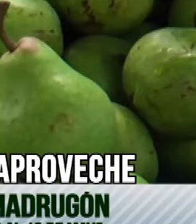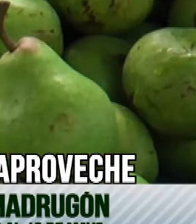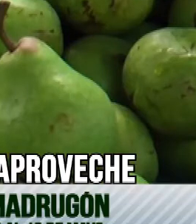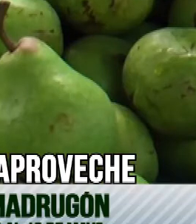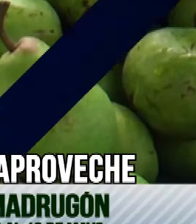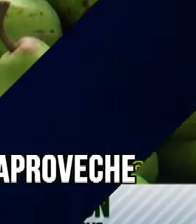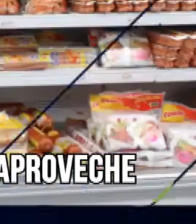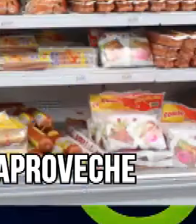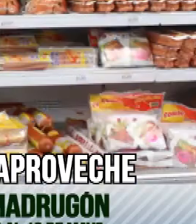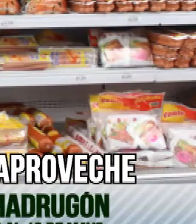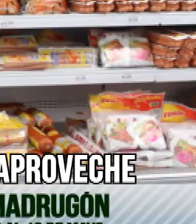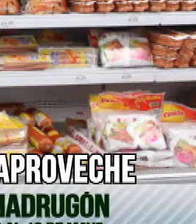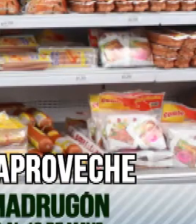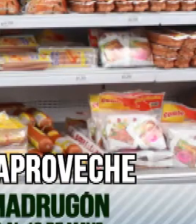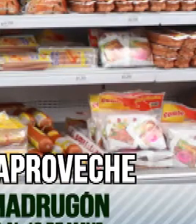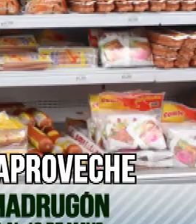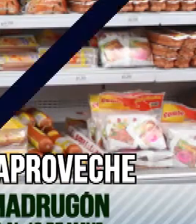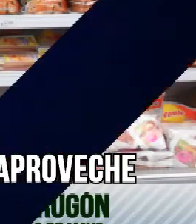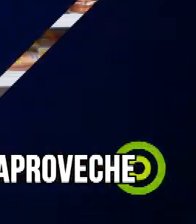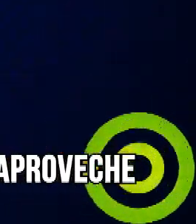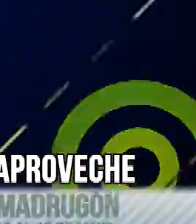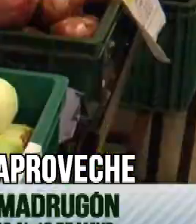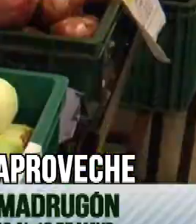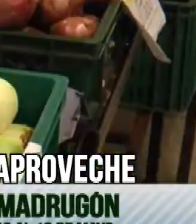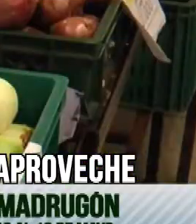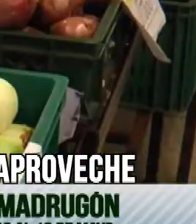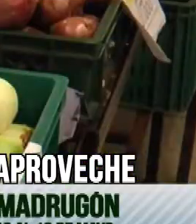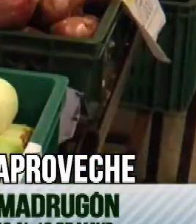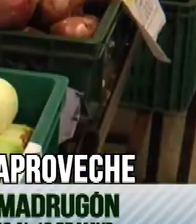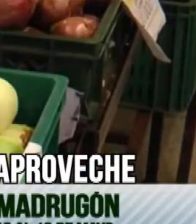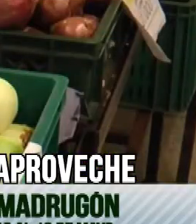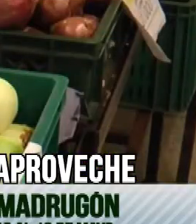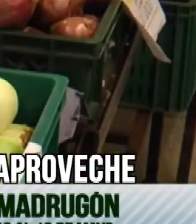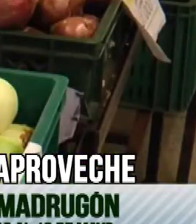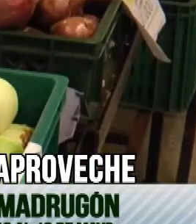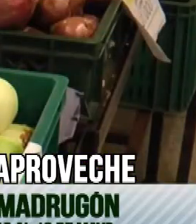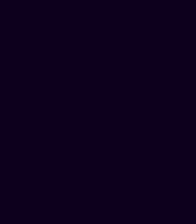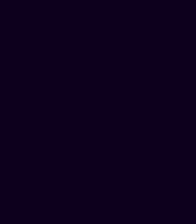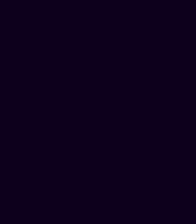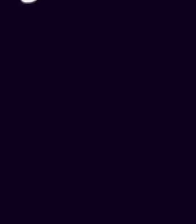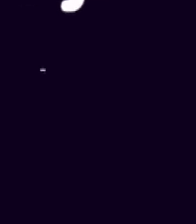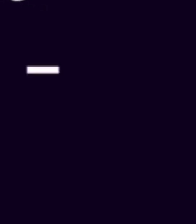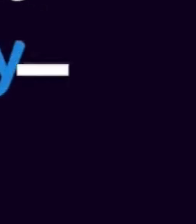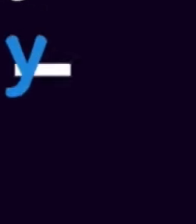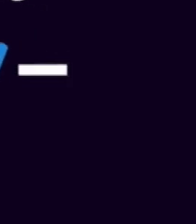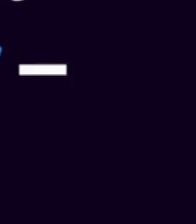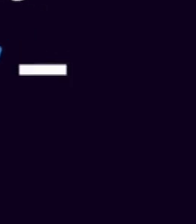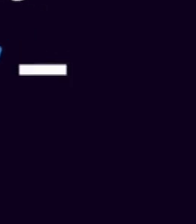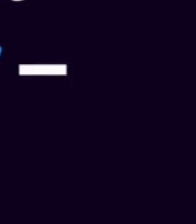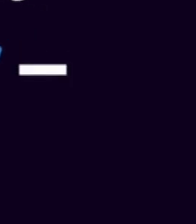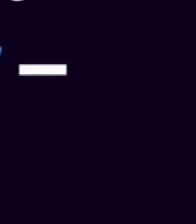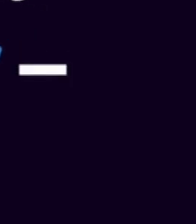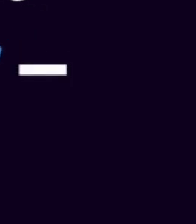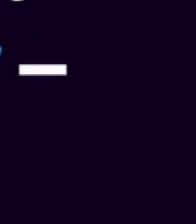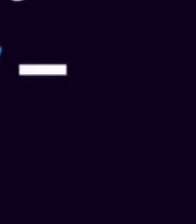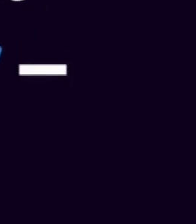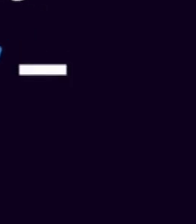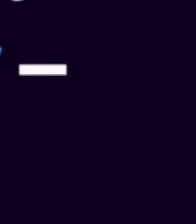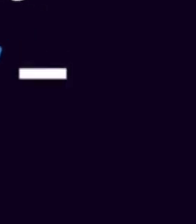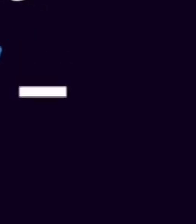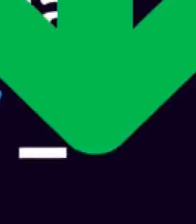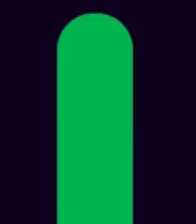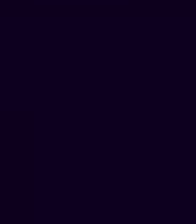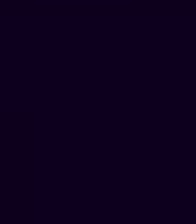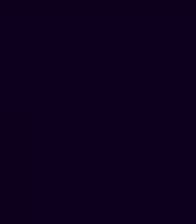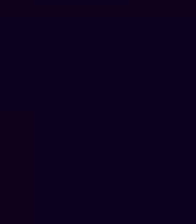hasta el 50% de descuento y también aproveche de las actividades especiales, sorteos y ofertas exclusivas. ¿Queremos una Barranca Bermeja limpia, segura y en